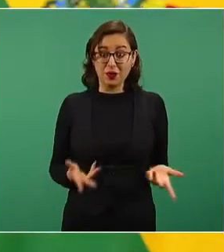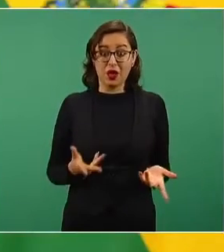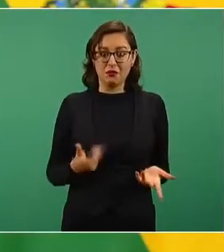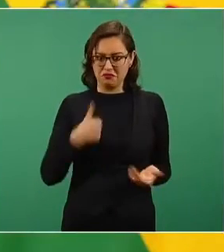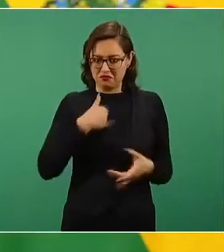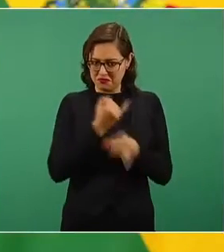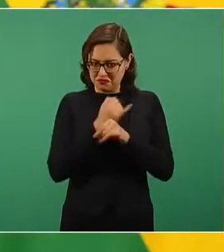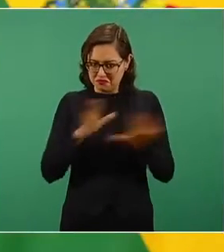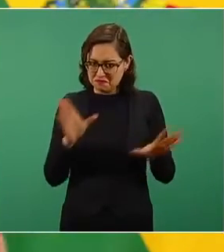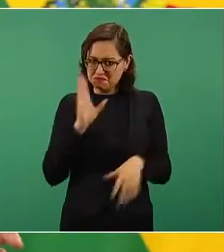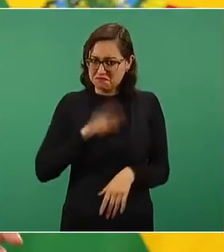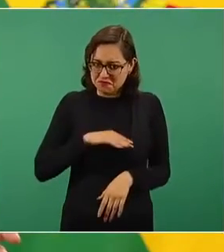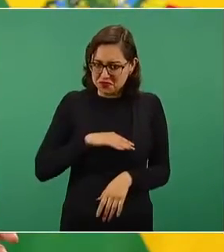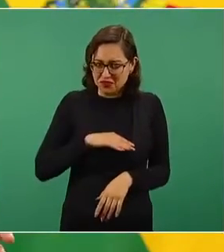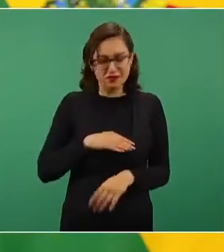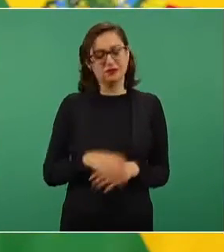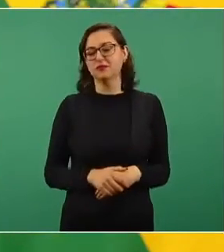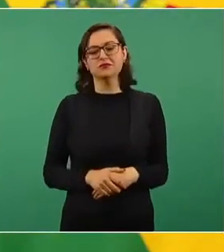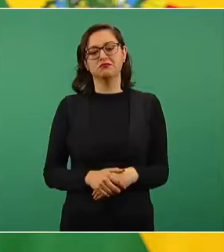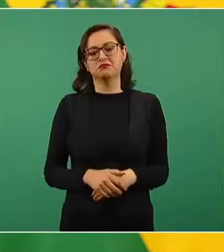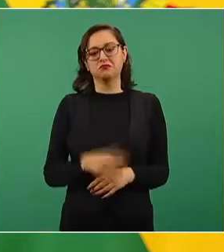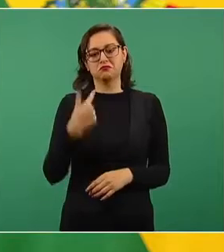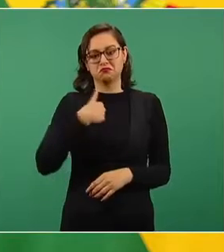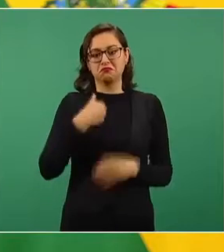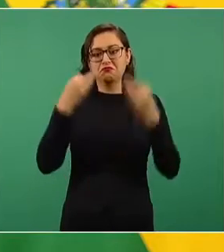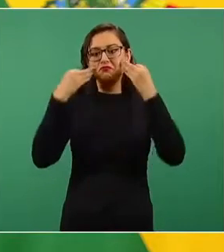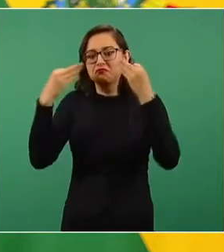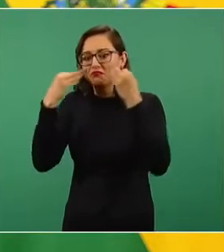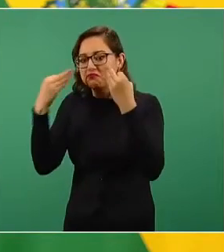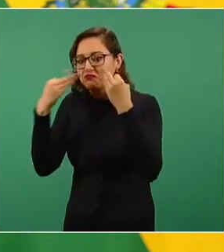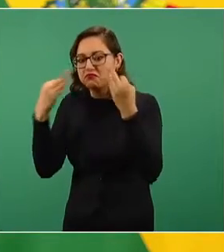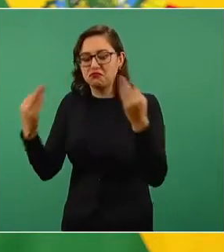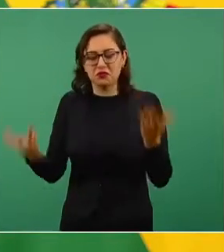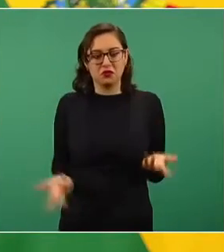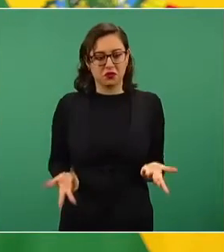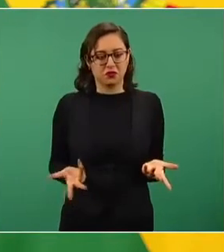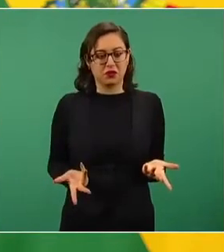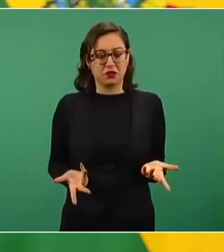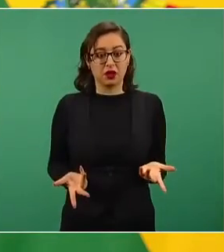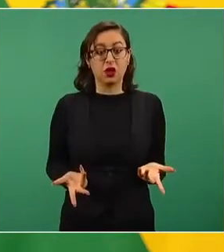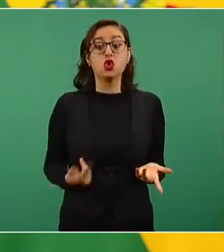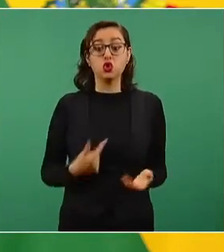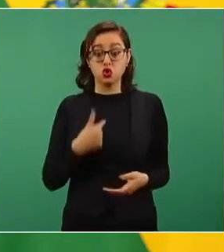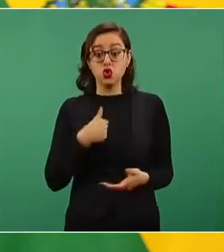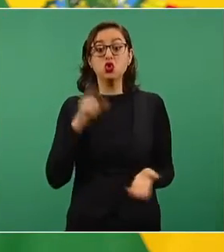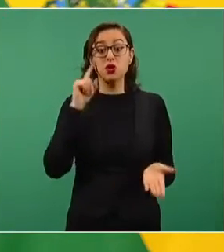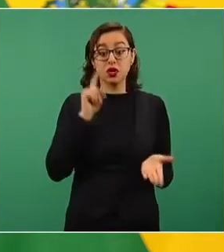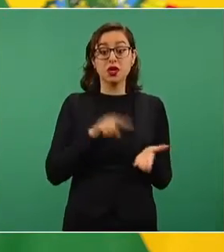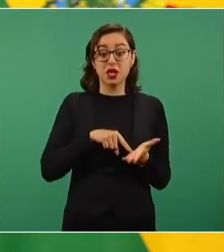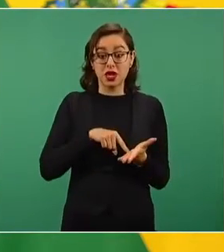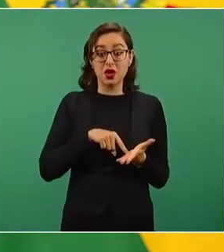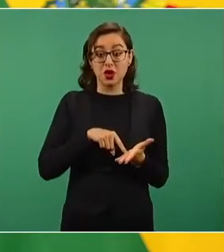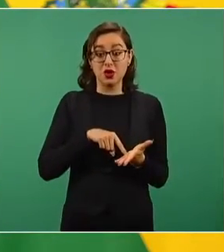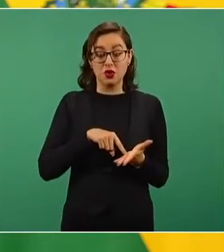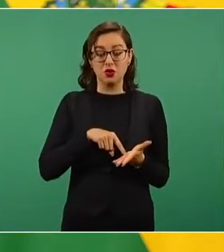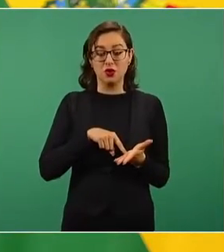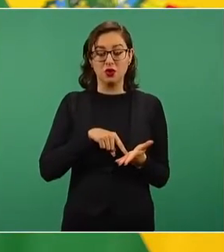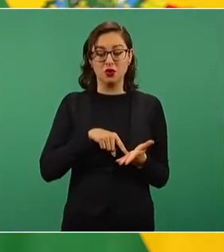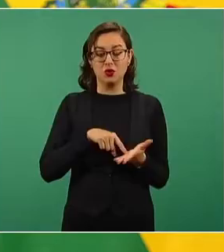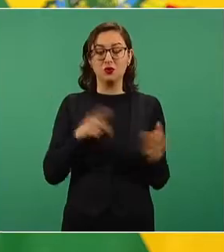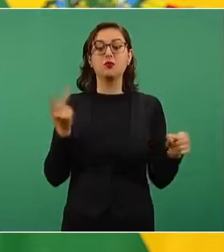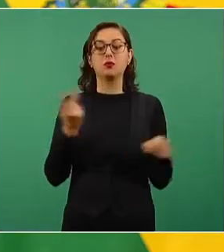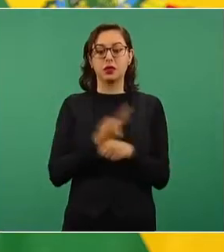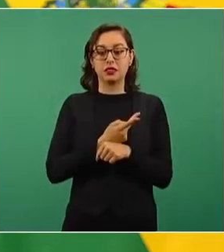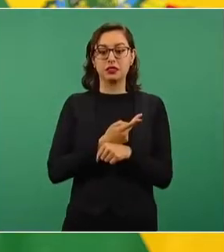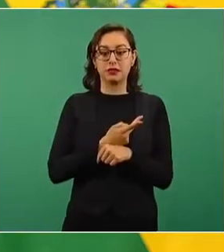malinforman. Sí. No lo permito. Entonces, lo que yo sí creo, ¿sí?, es de que